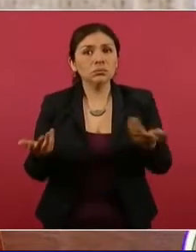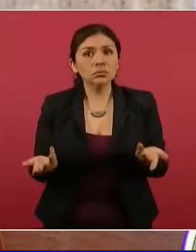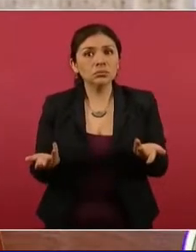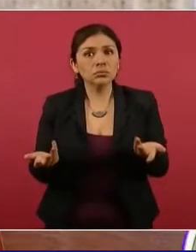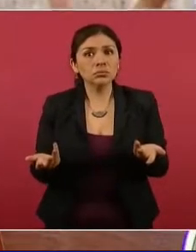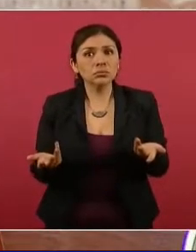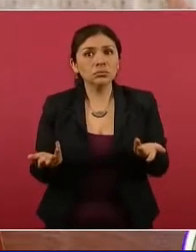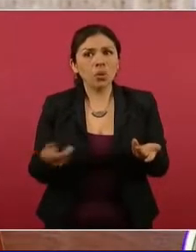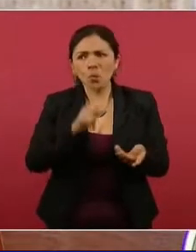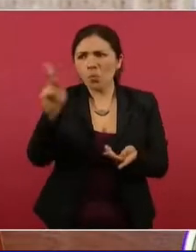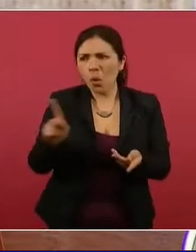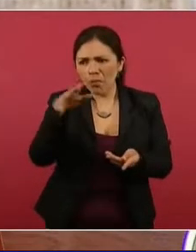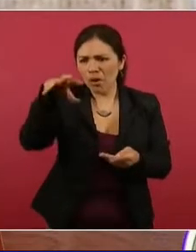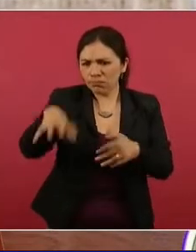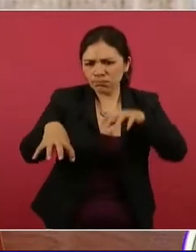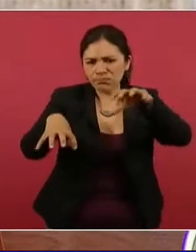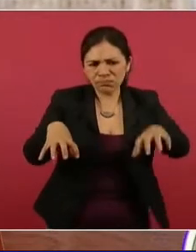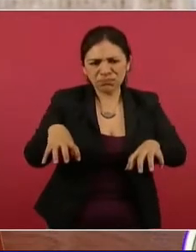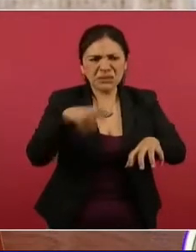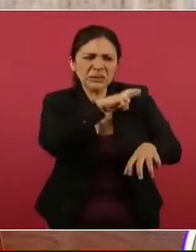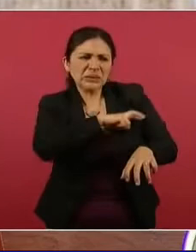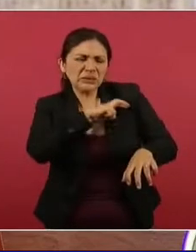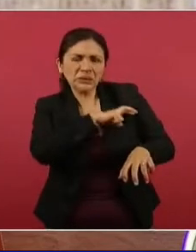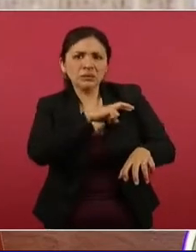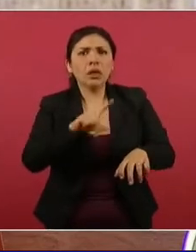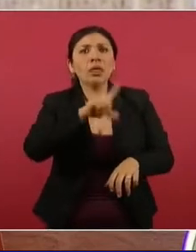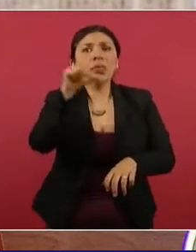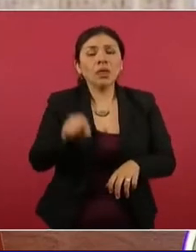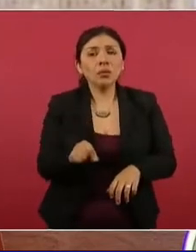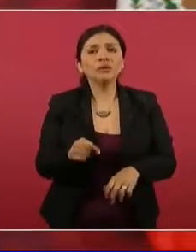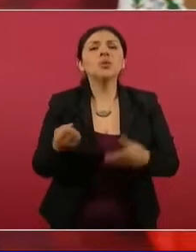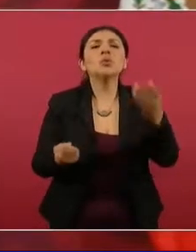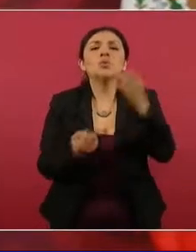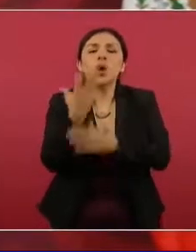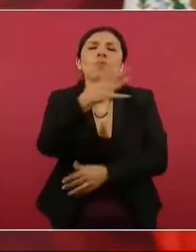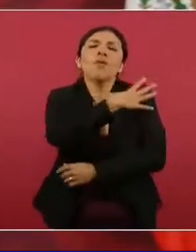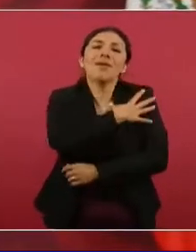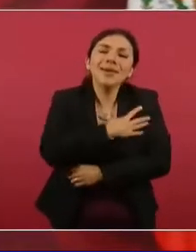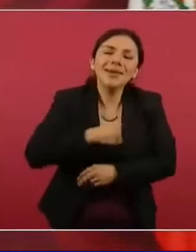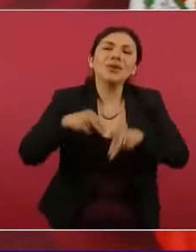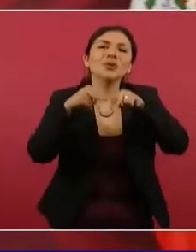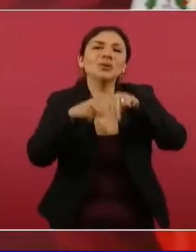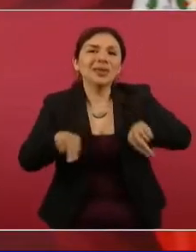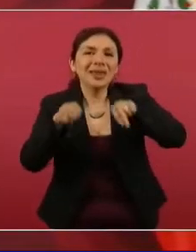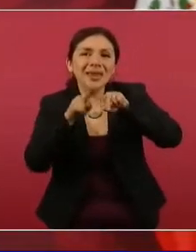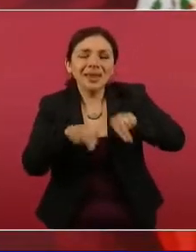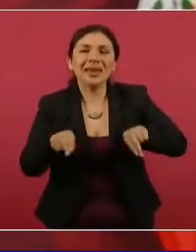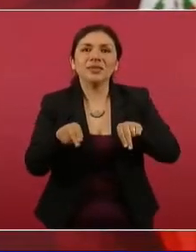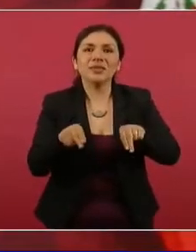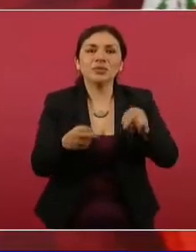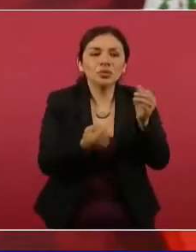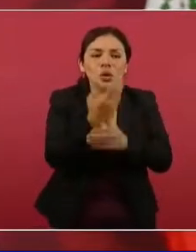de un lado y de otro? Llegan los hijos, los nietos